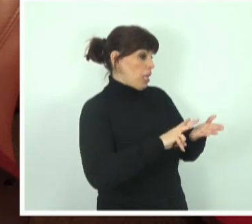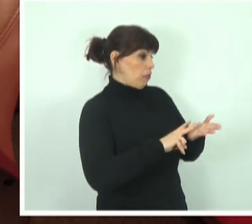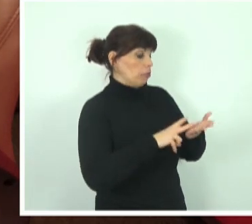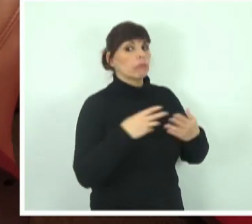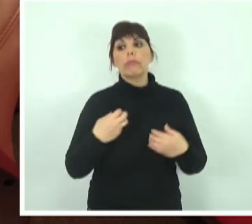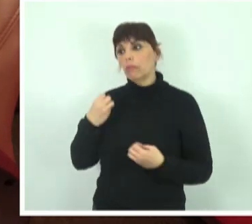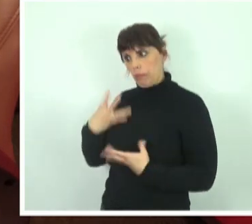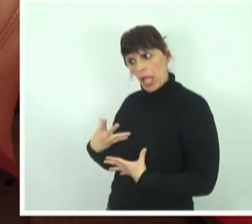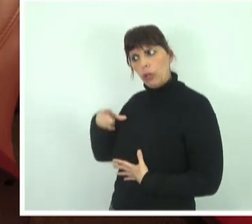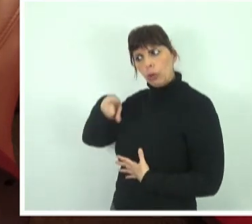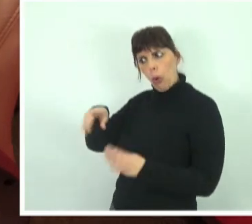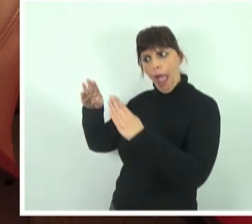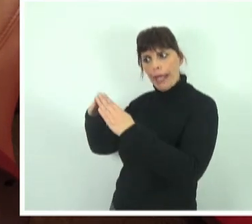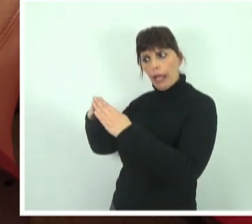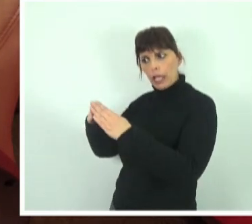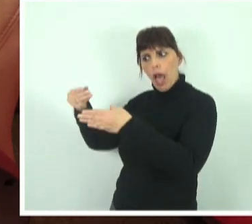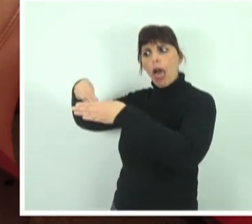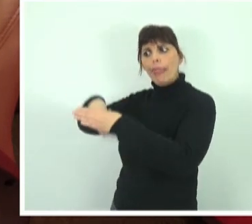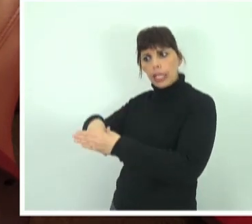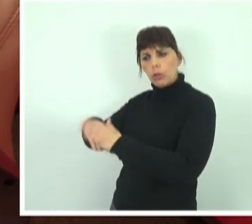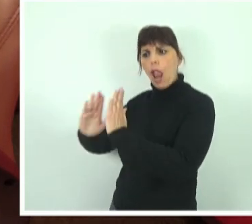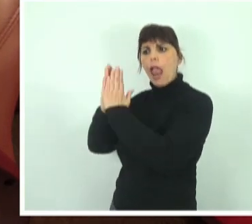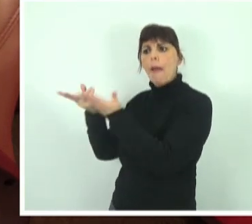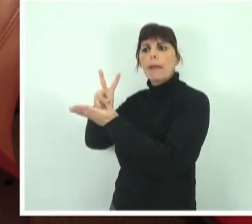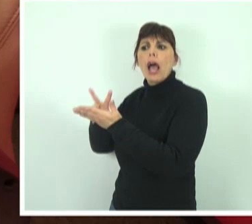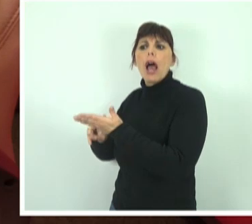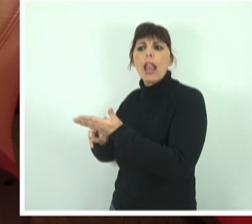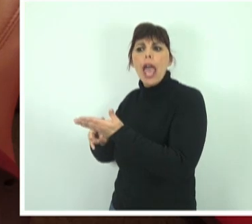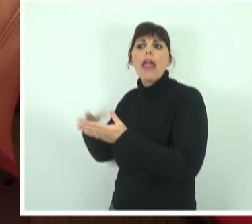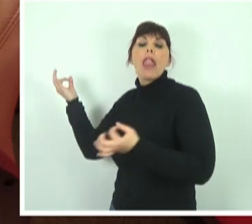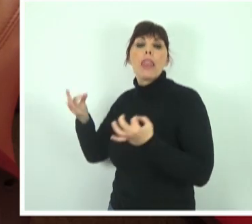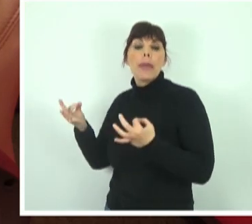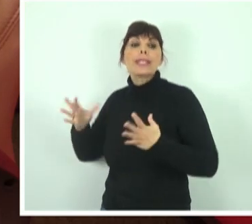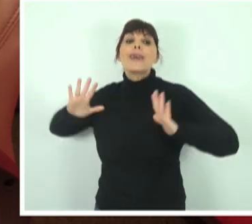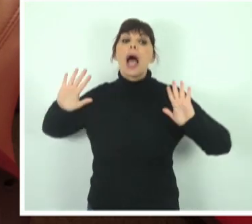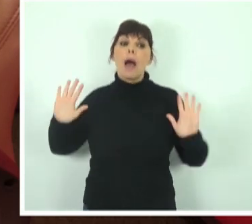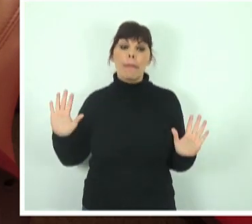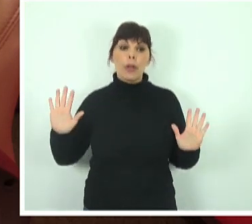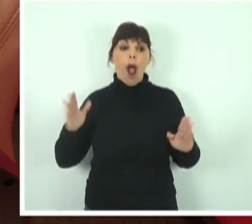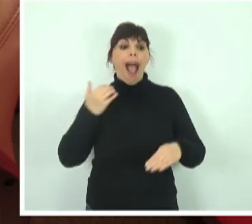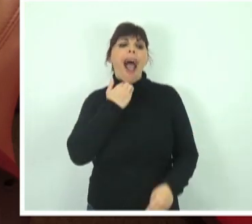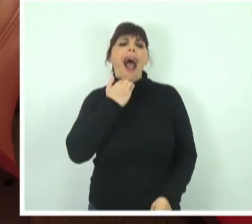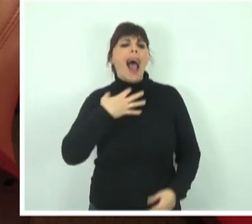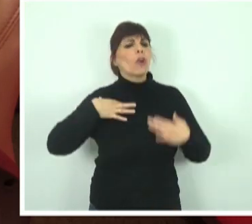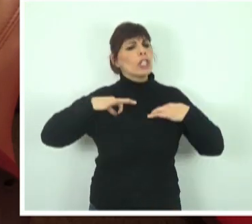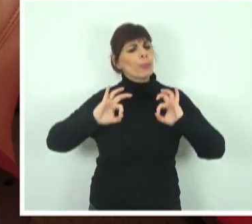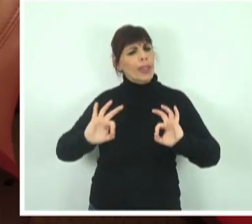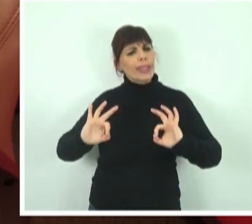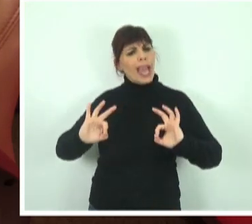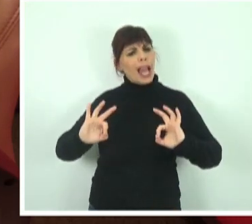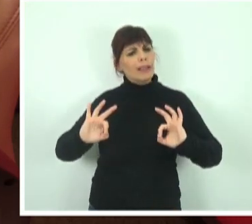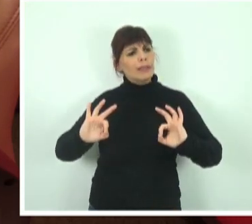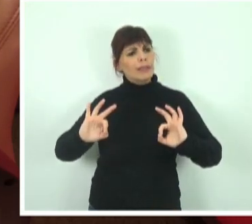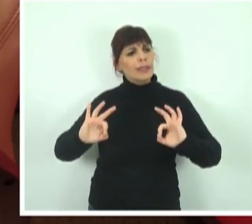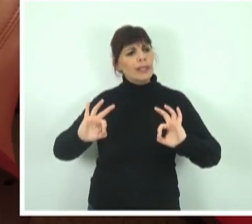leer la Biblia en casa. Ahora, hay algo muy especial que el Señor solo da cuando estamos